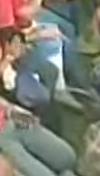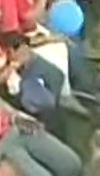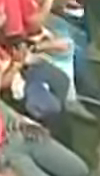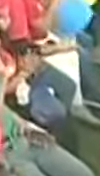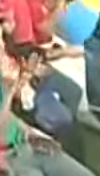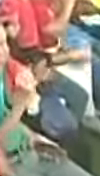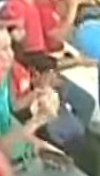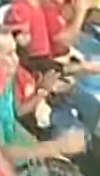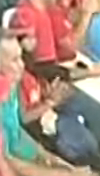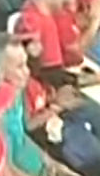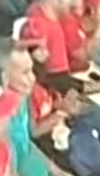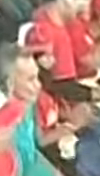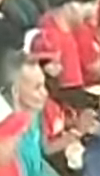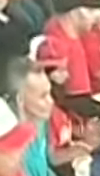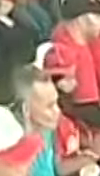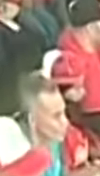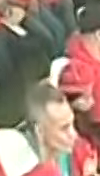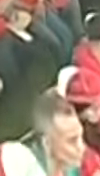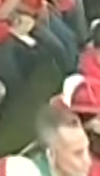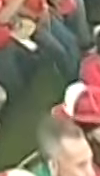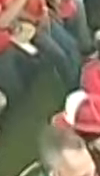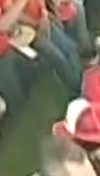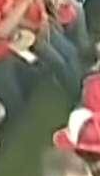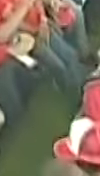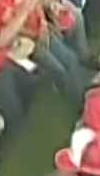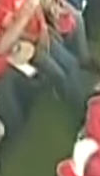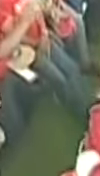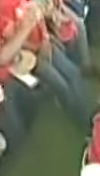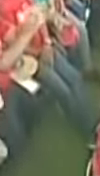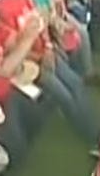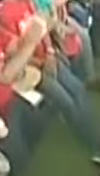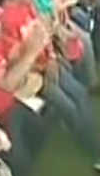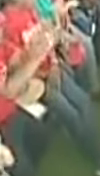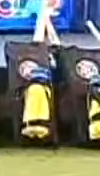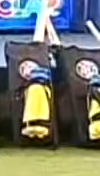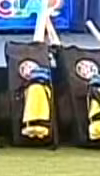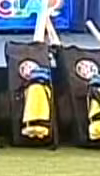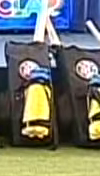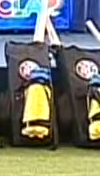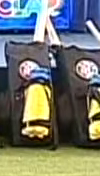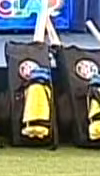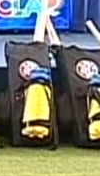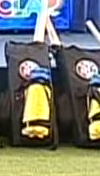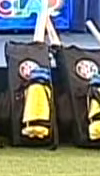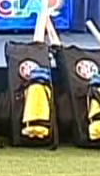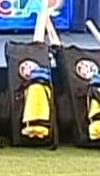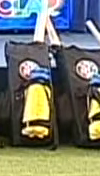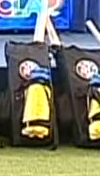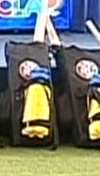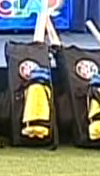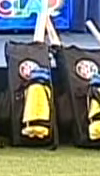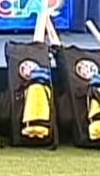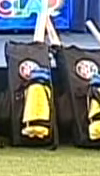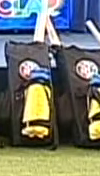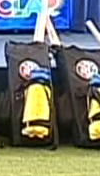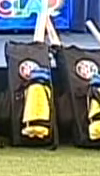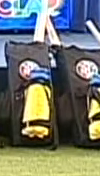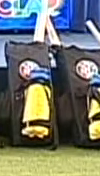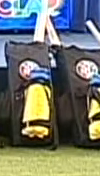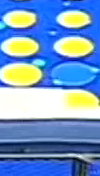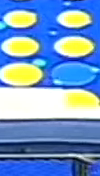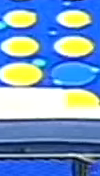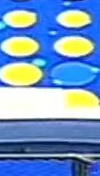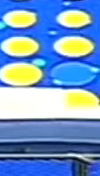Los CLAP nacieron, como debemos recordar, compatriotas, los CLAP